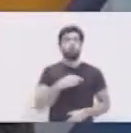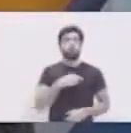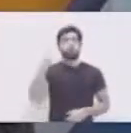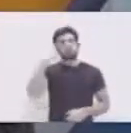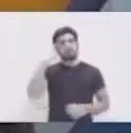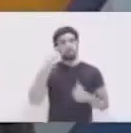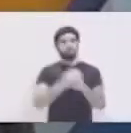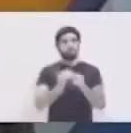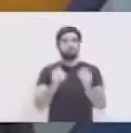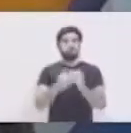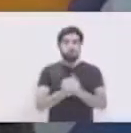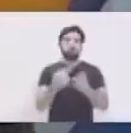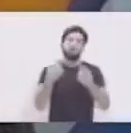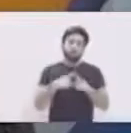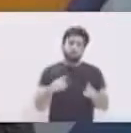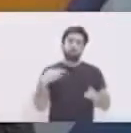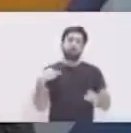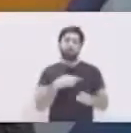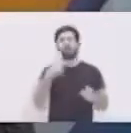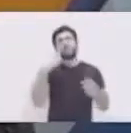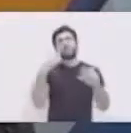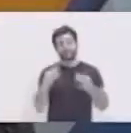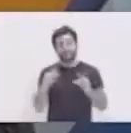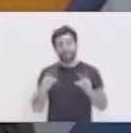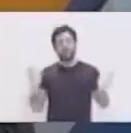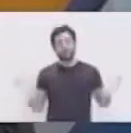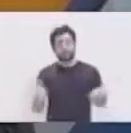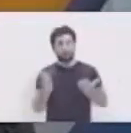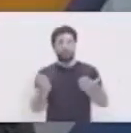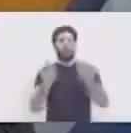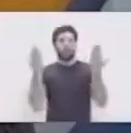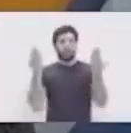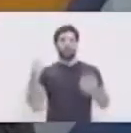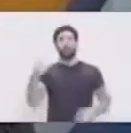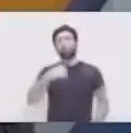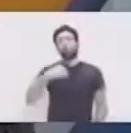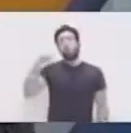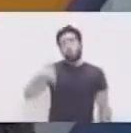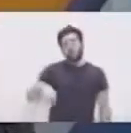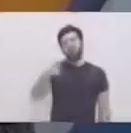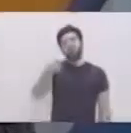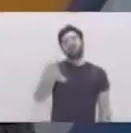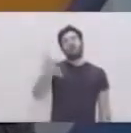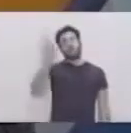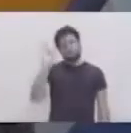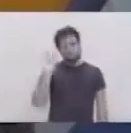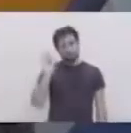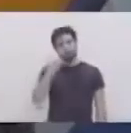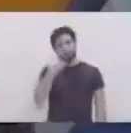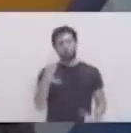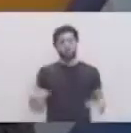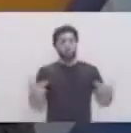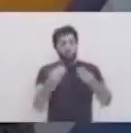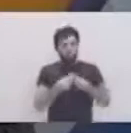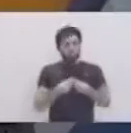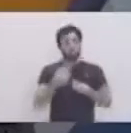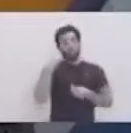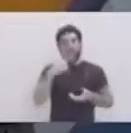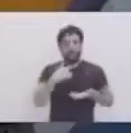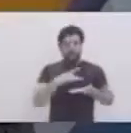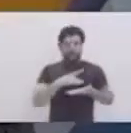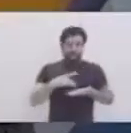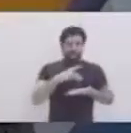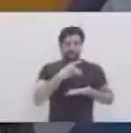nos preocupa y nos duele, pero juntos vamos a ir mejorando. Les invito a que hoy conserven ese